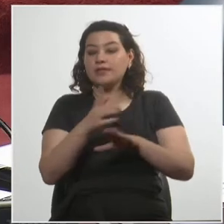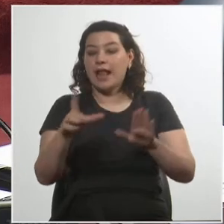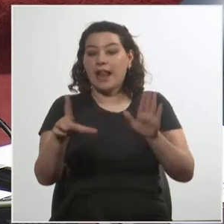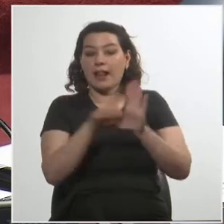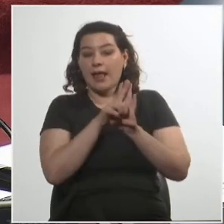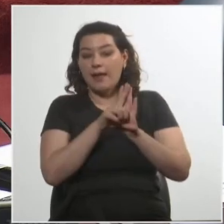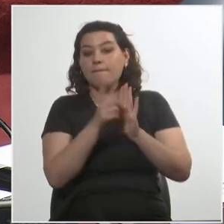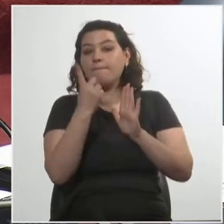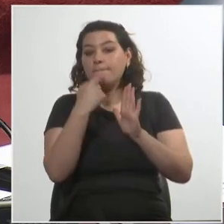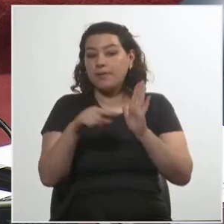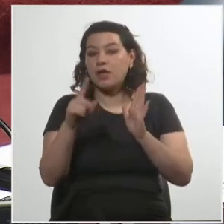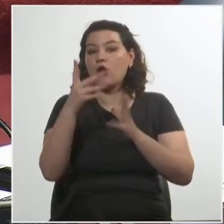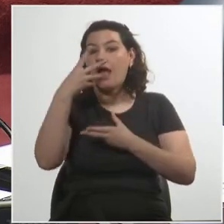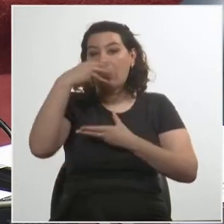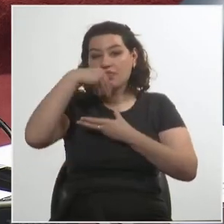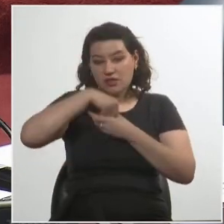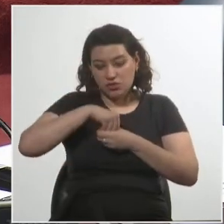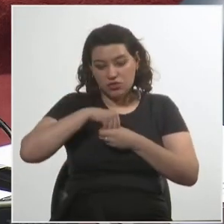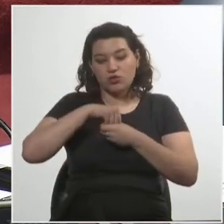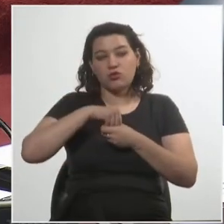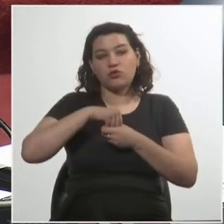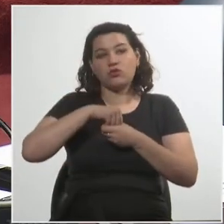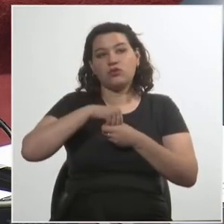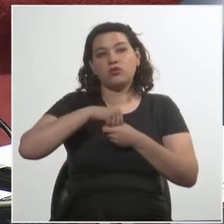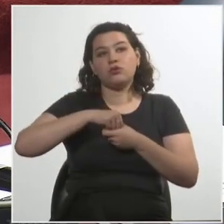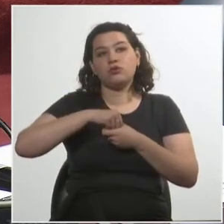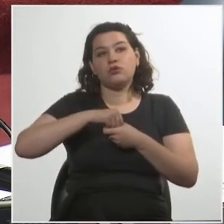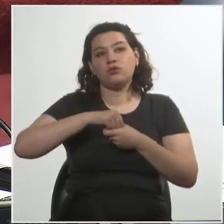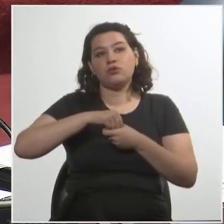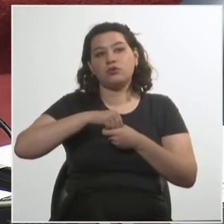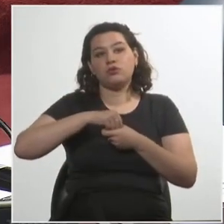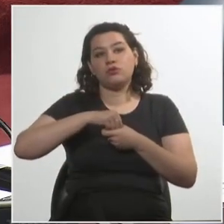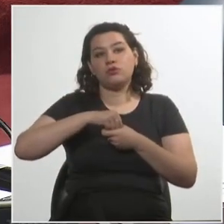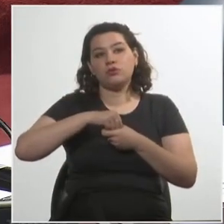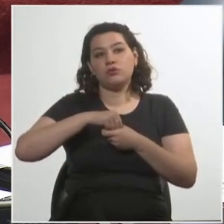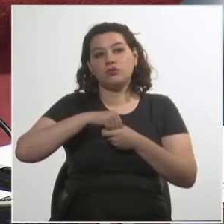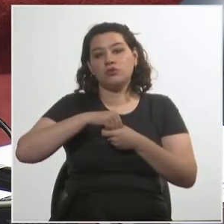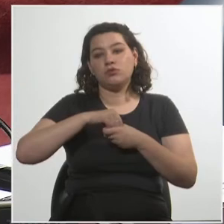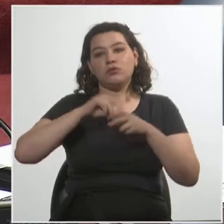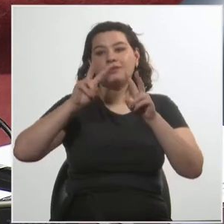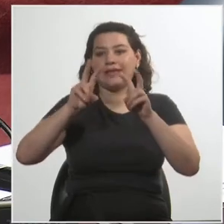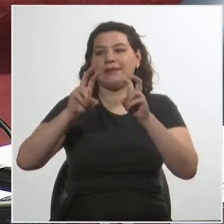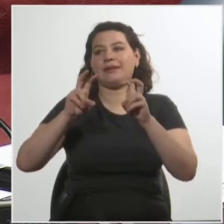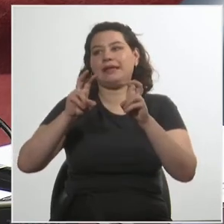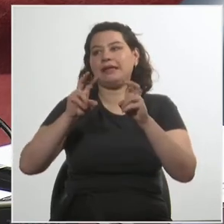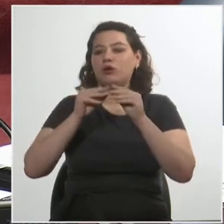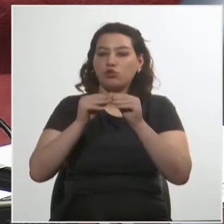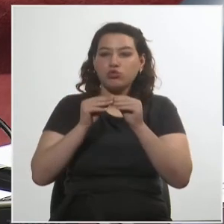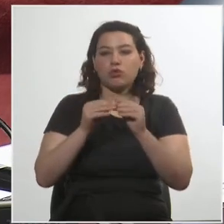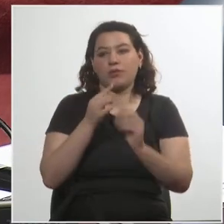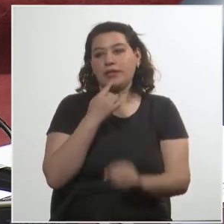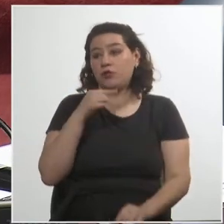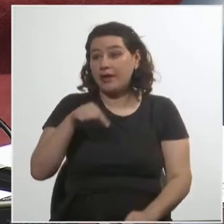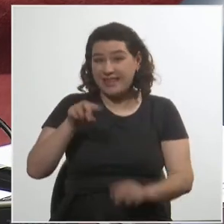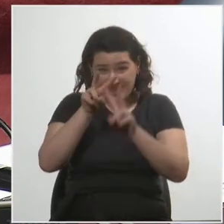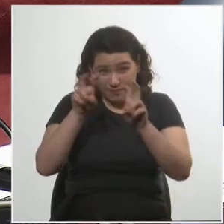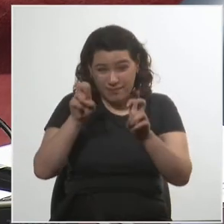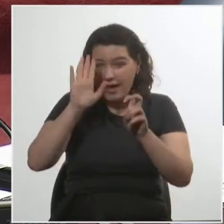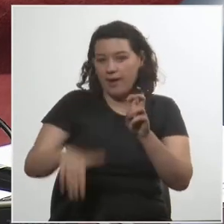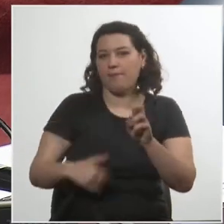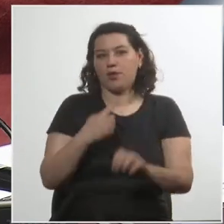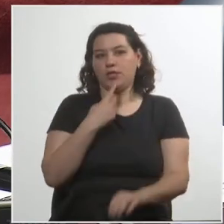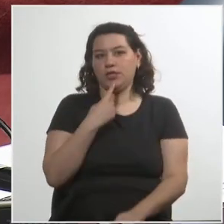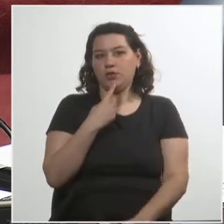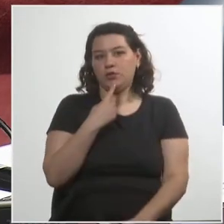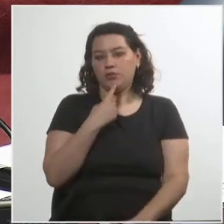que contiene esencialmente un asunto político Este es un tema político